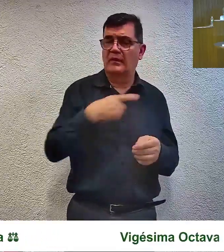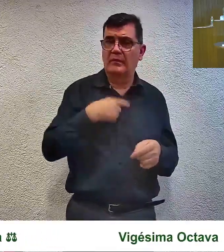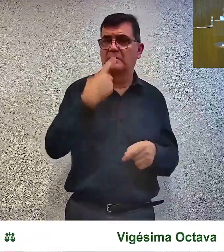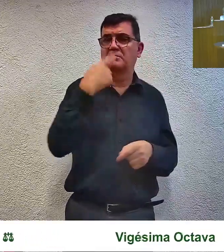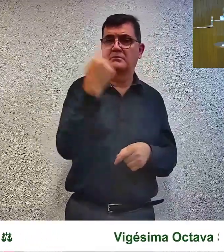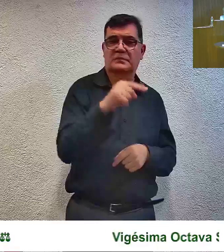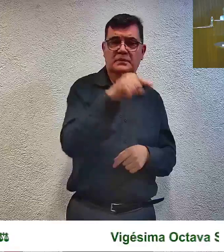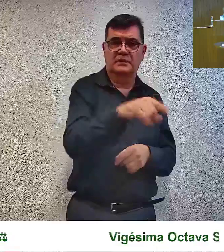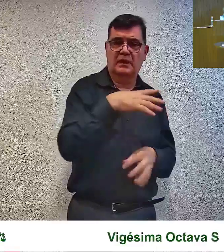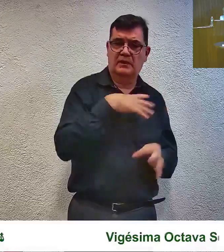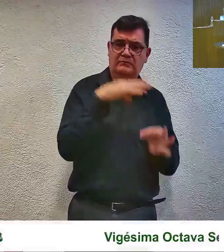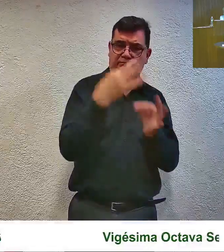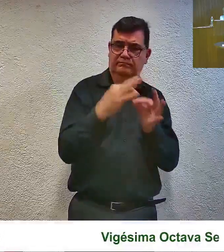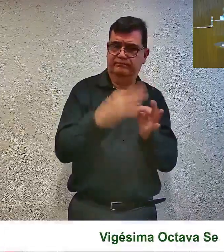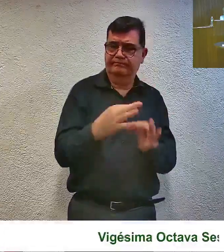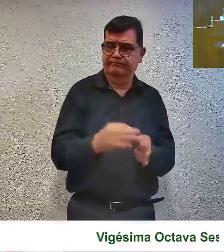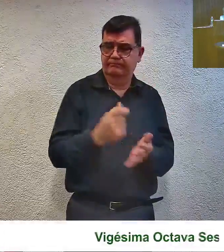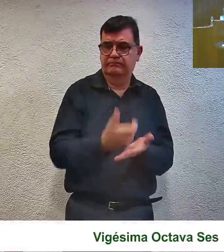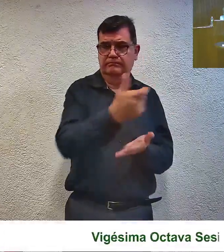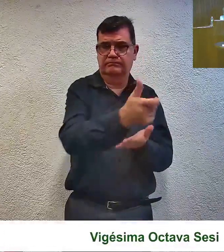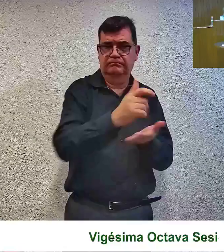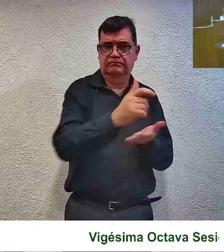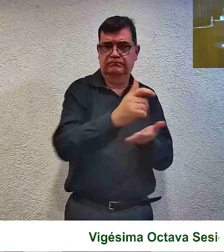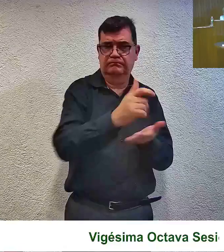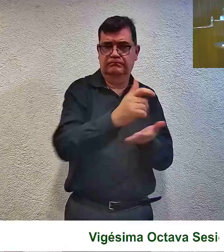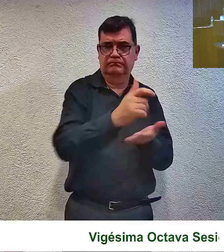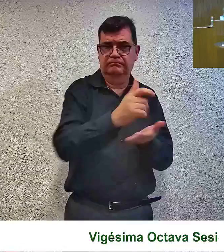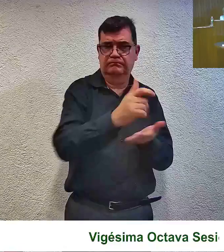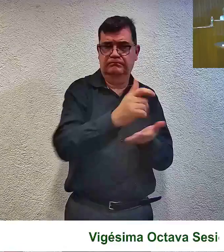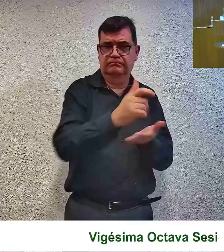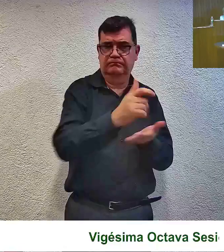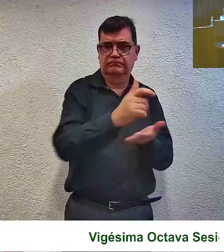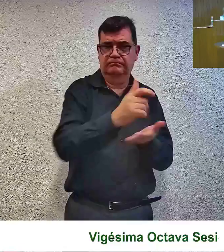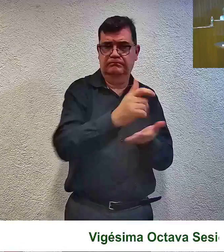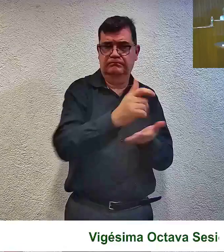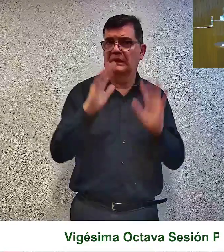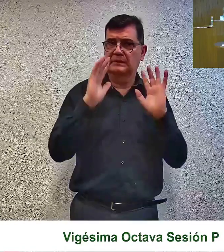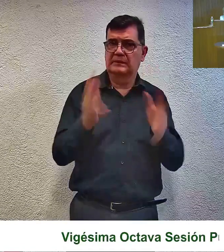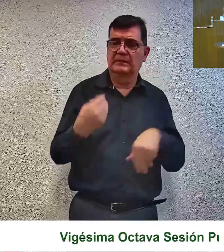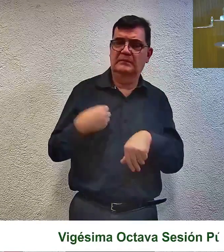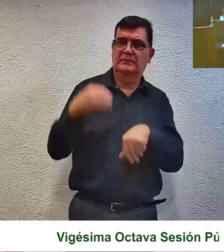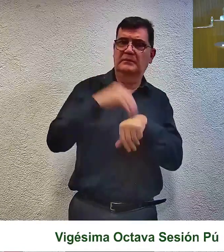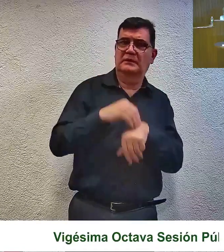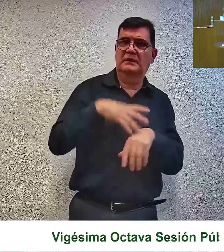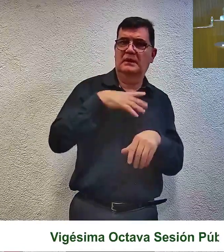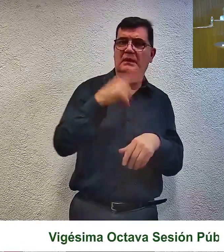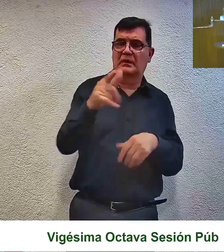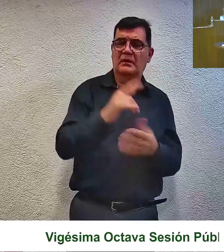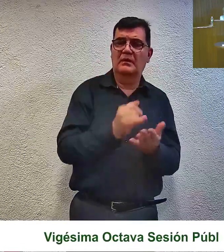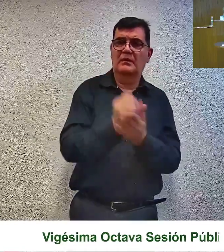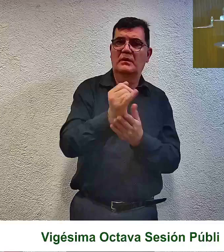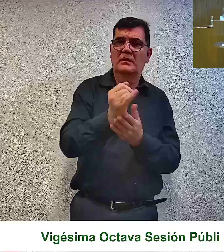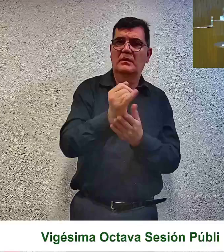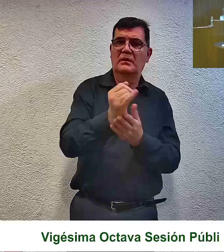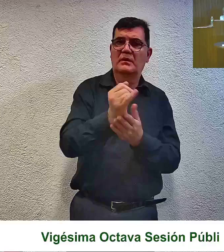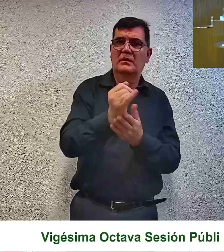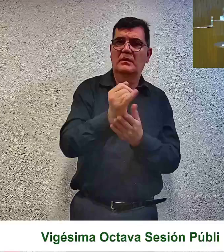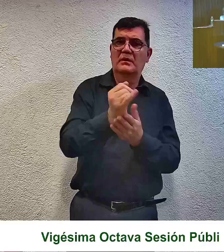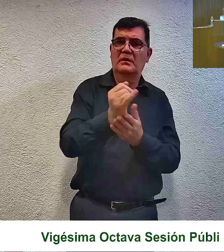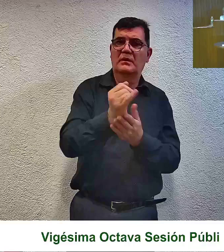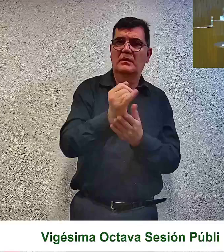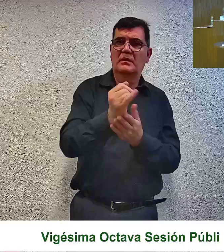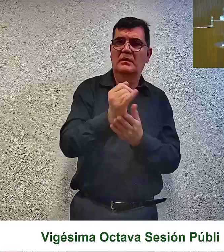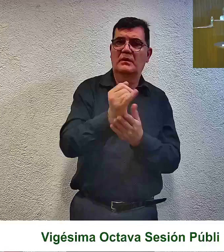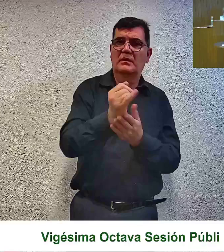denunciada ha cumplido con las medidas de reparación y garantías de no repetición establecidas en la ejecutoria, en lo conducente a través de la